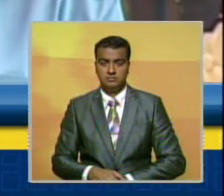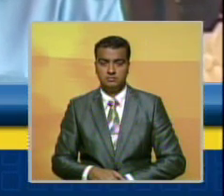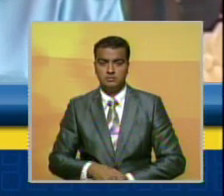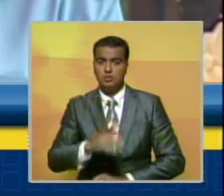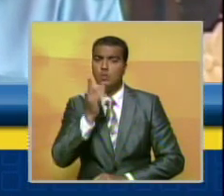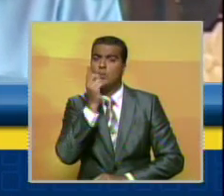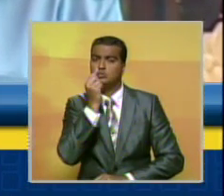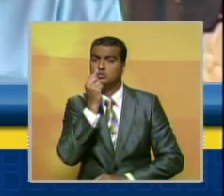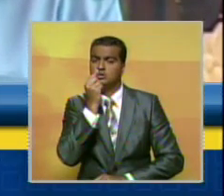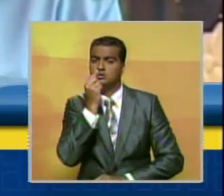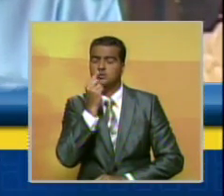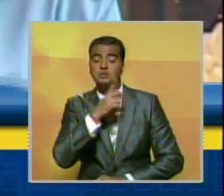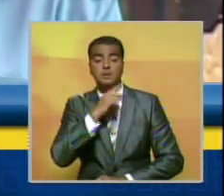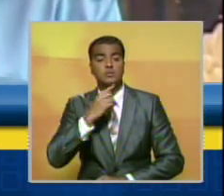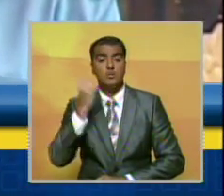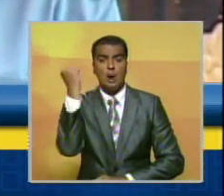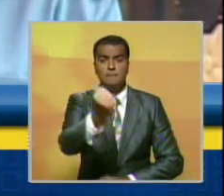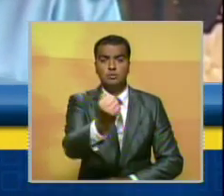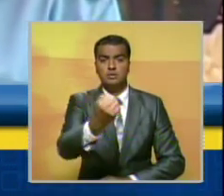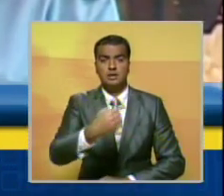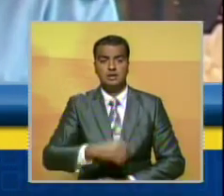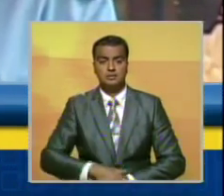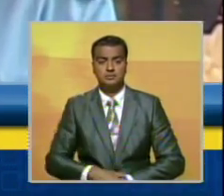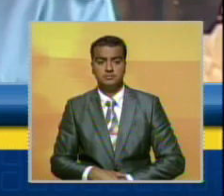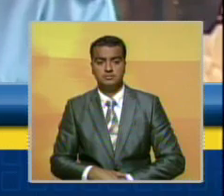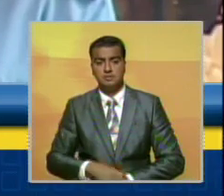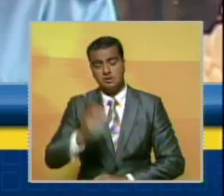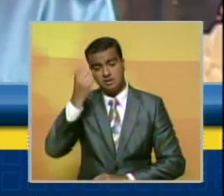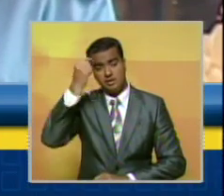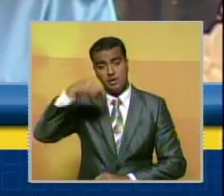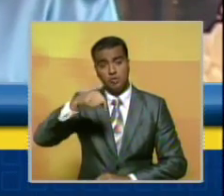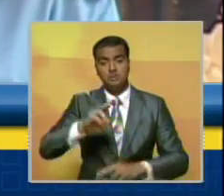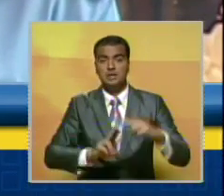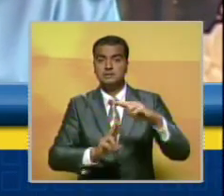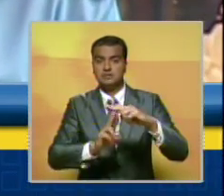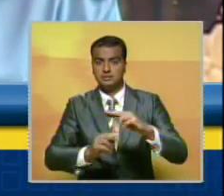muchacho que murió apuñalado hoy en Táchira.